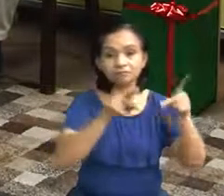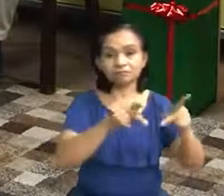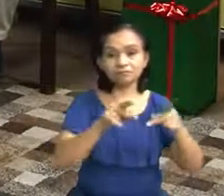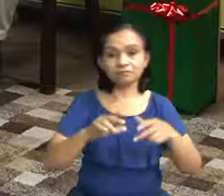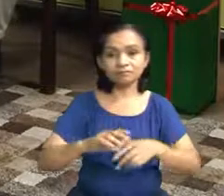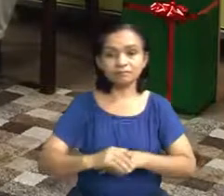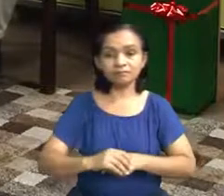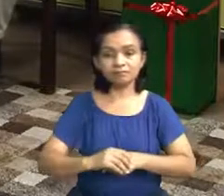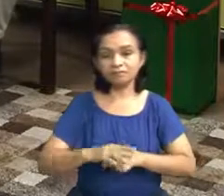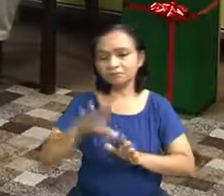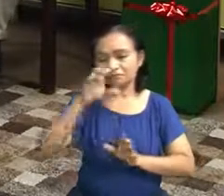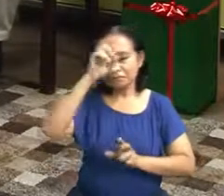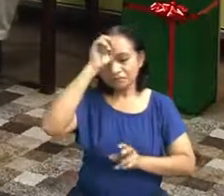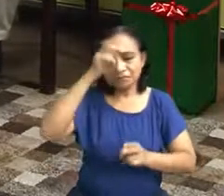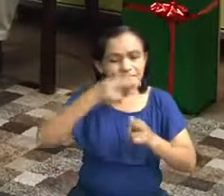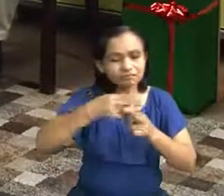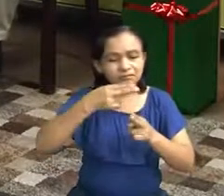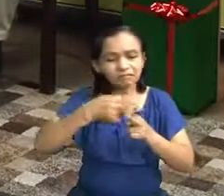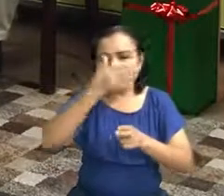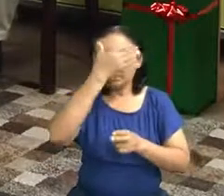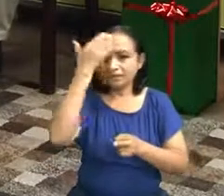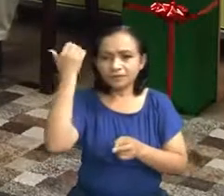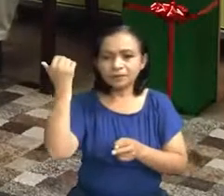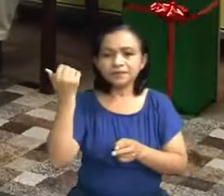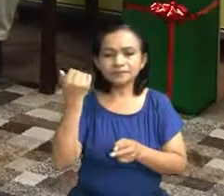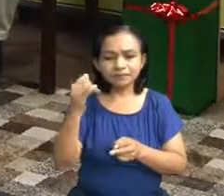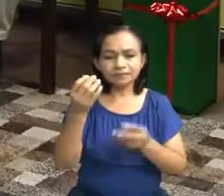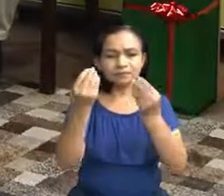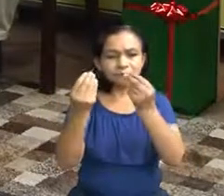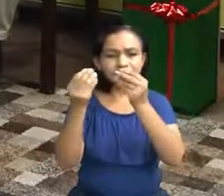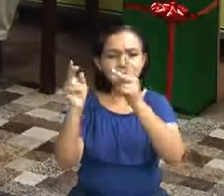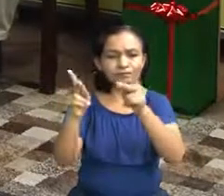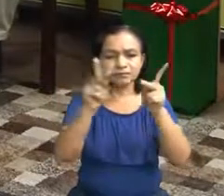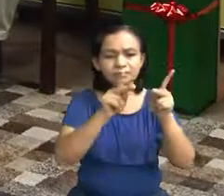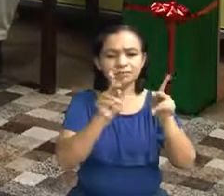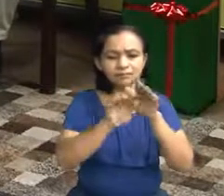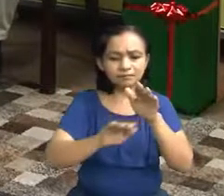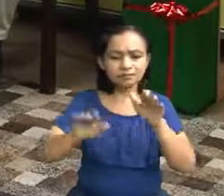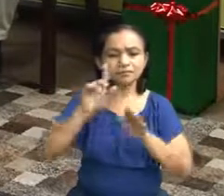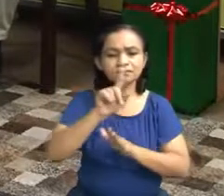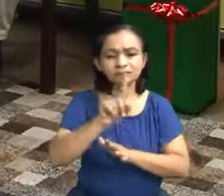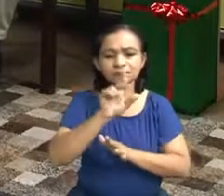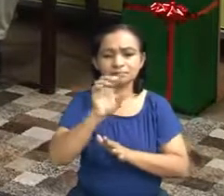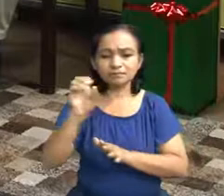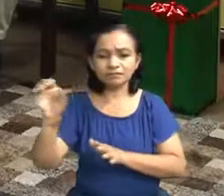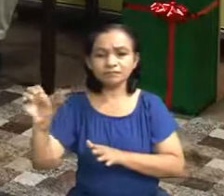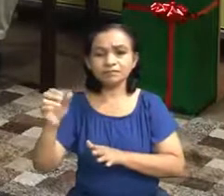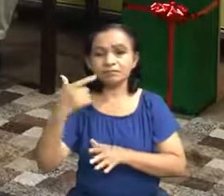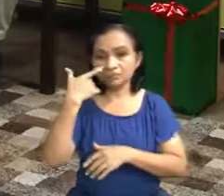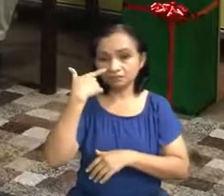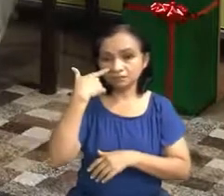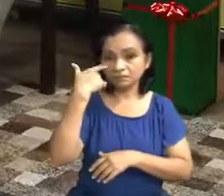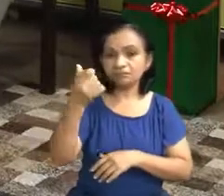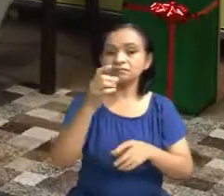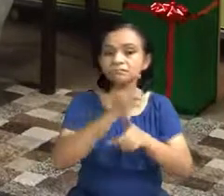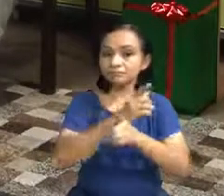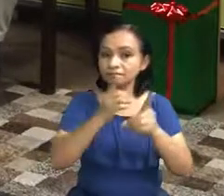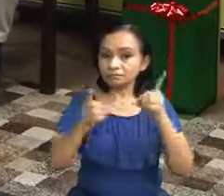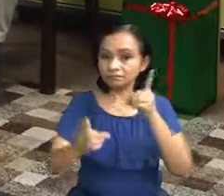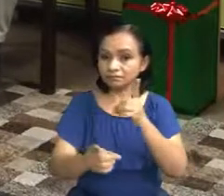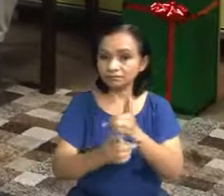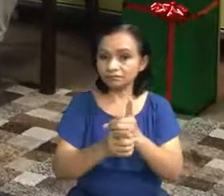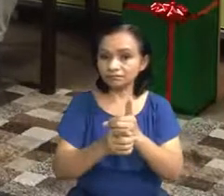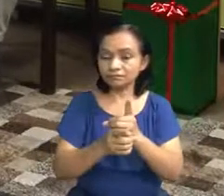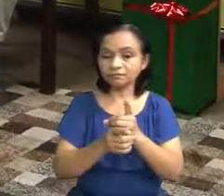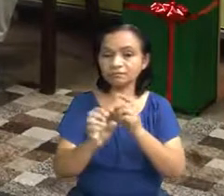los nombres de memoria, ¿verdad?, en general, pero sí hay varias que tienen más de 100 donaciones y que merecen el reconocimiento